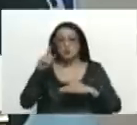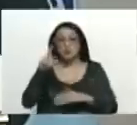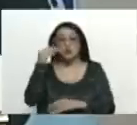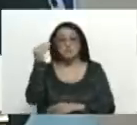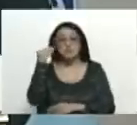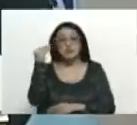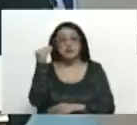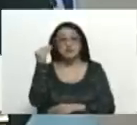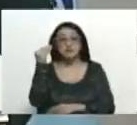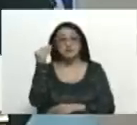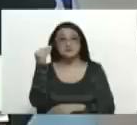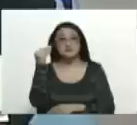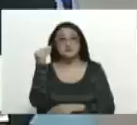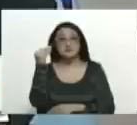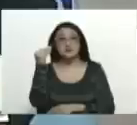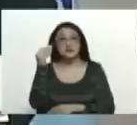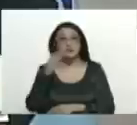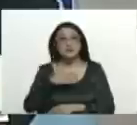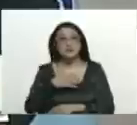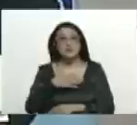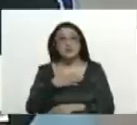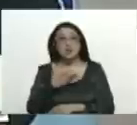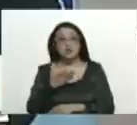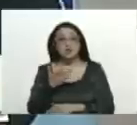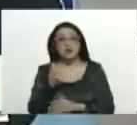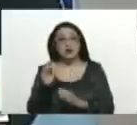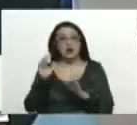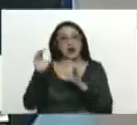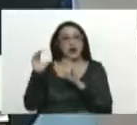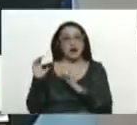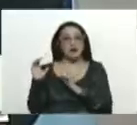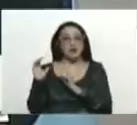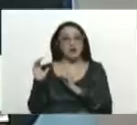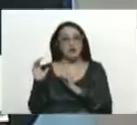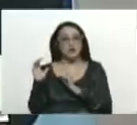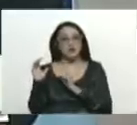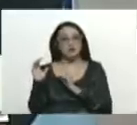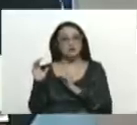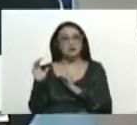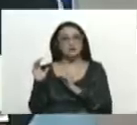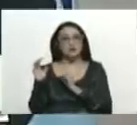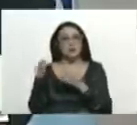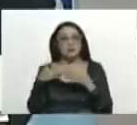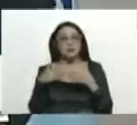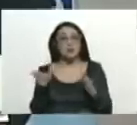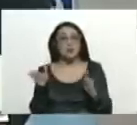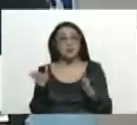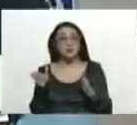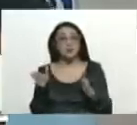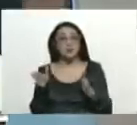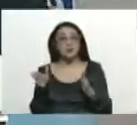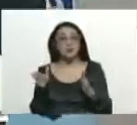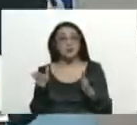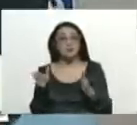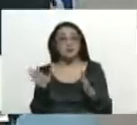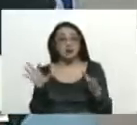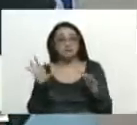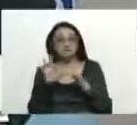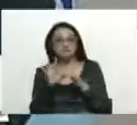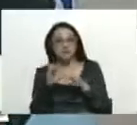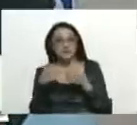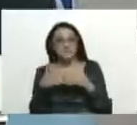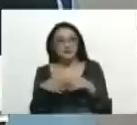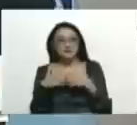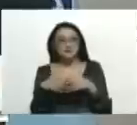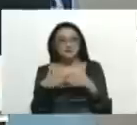considere o crea que puede llegar a un cargo público para asociado a